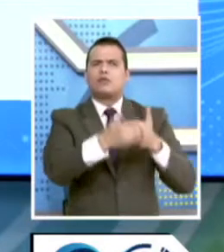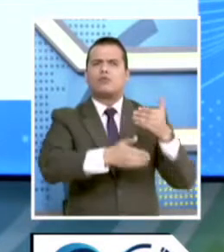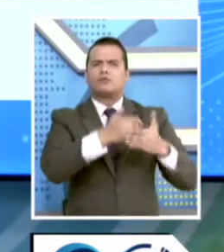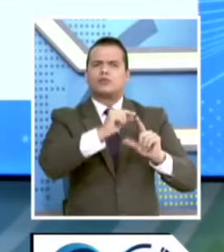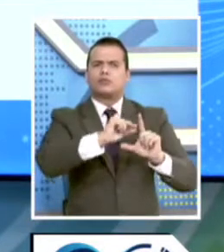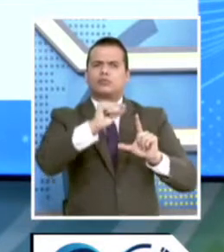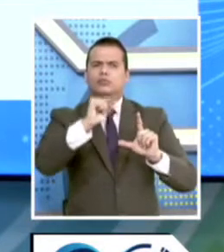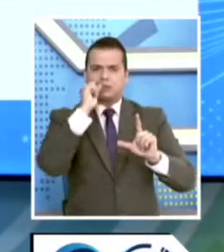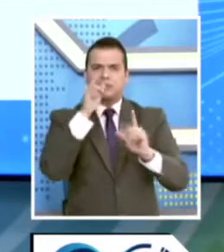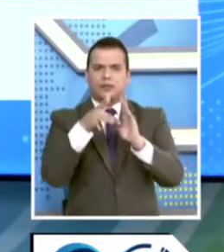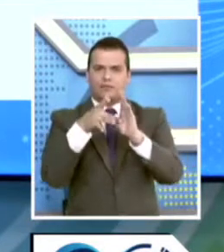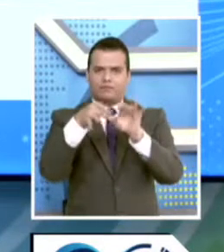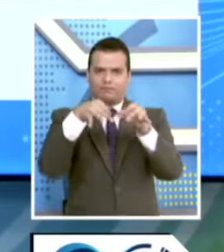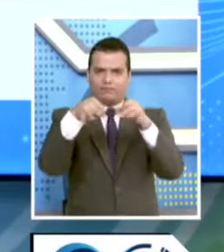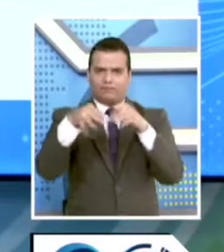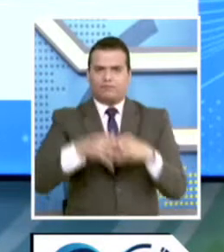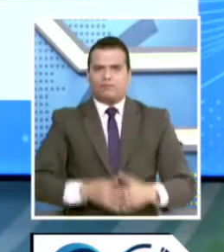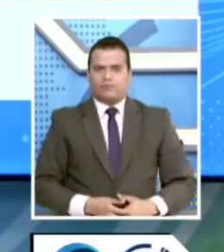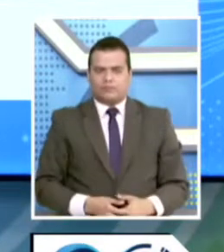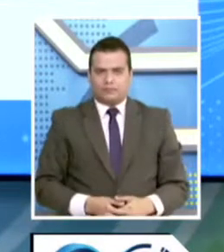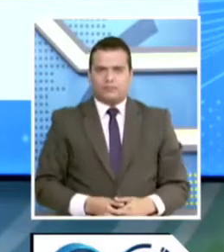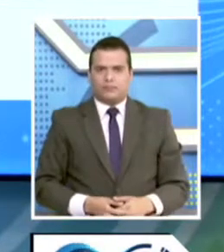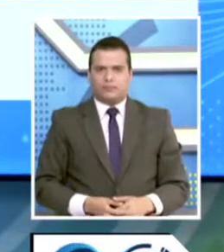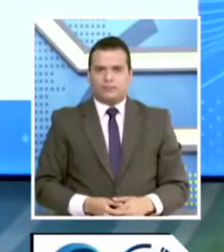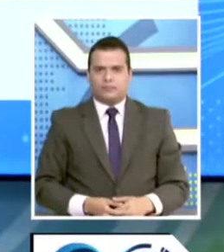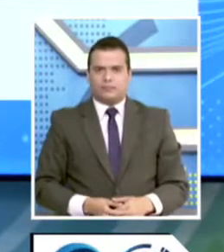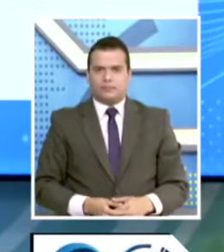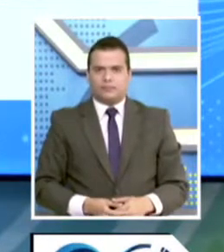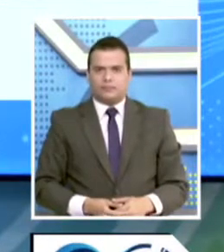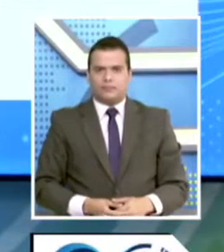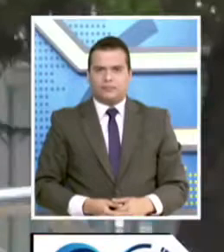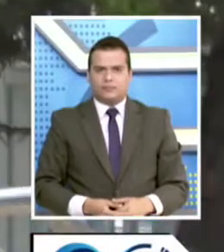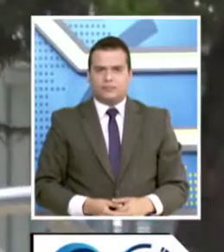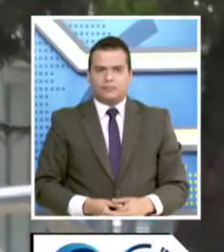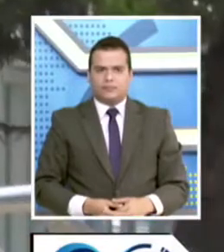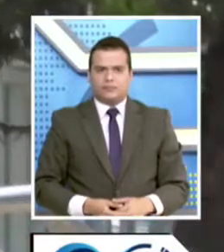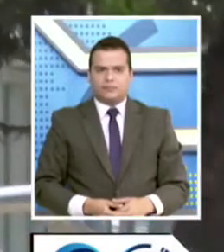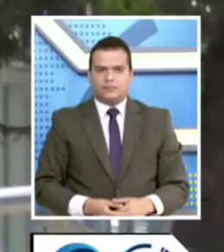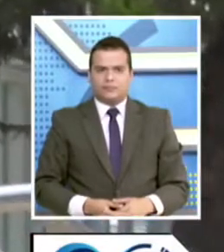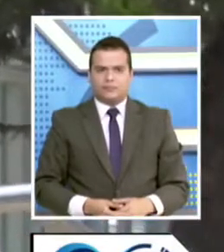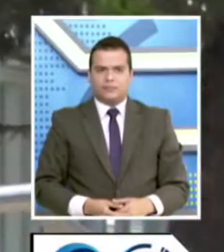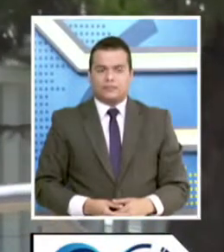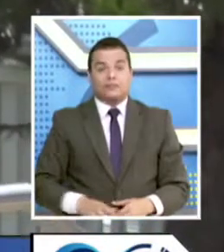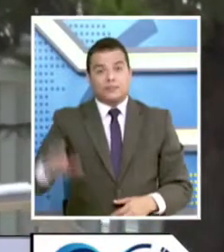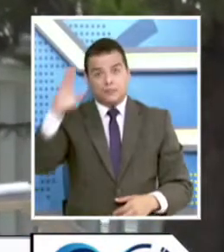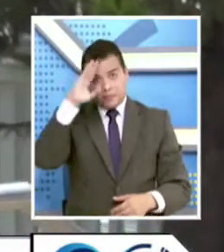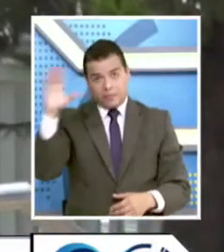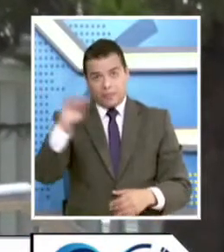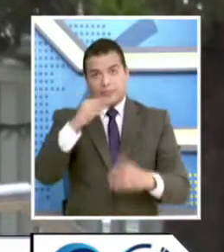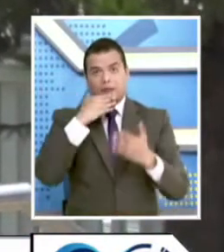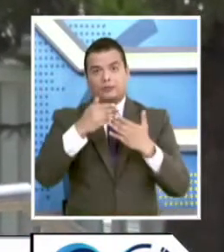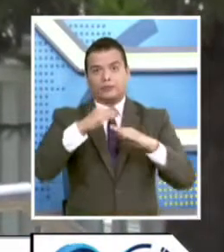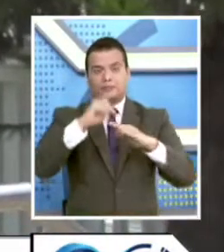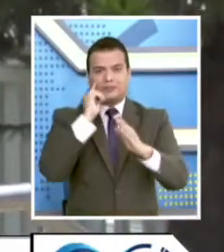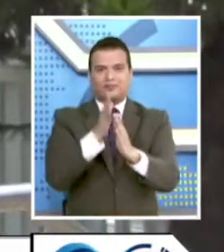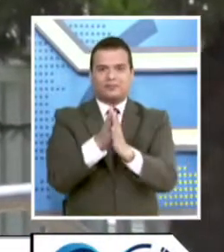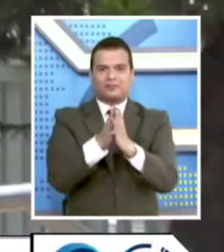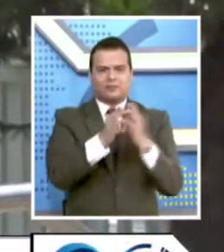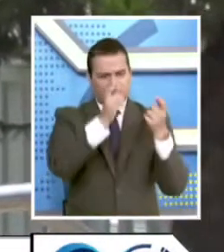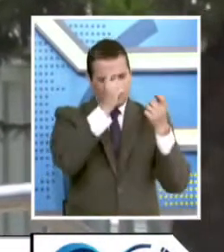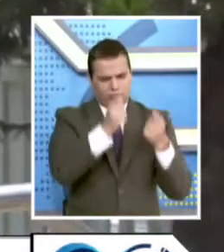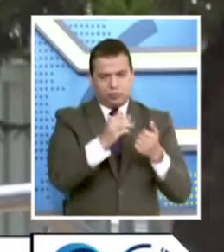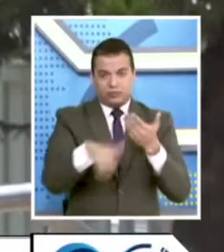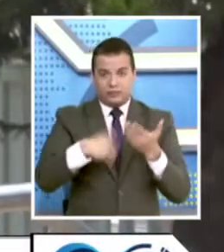con esta pandemia. Carlos Aponte, buenas tardes y cuéntenos más detalles. Adelante. Hola, ¿qué tal? Buenas tardes. Mire, de acuerdo con datos entregados